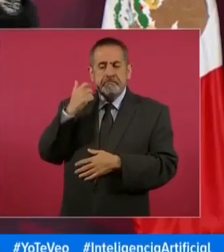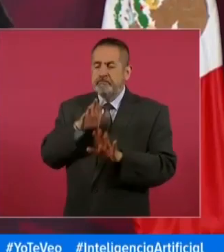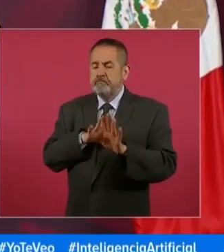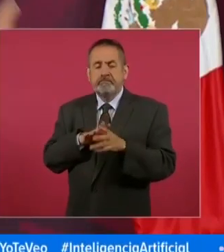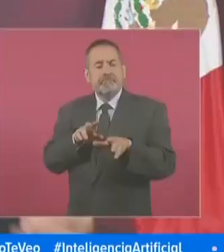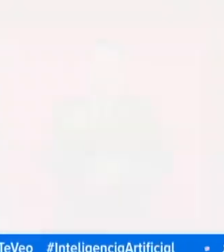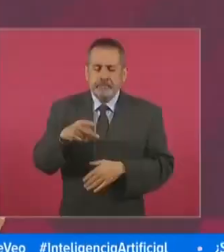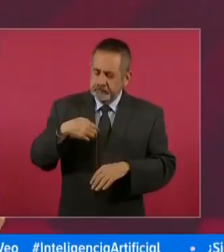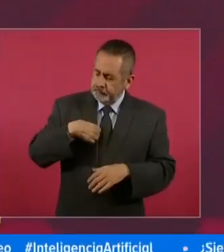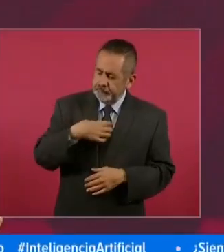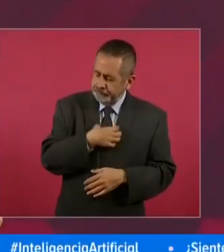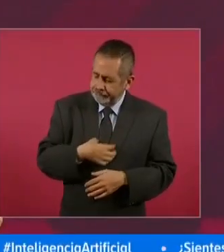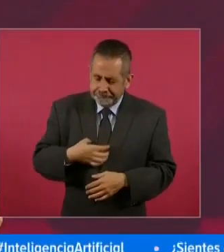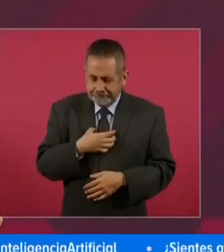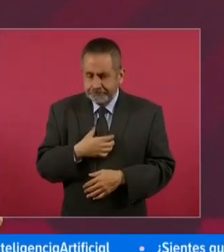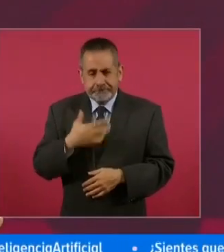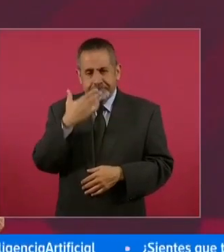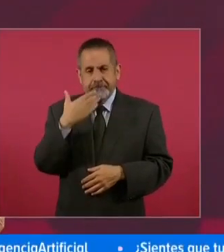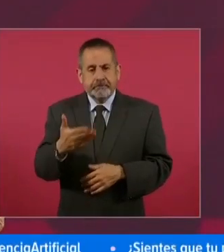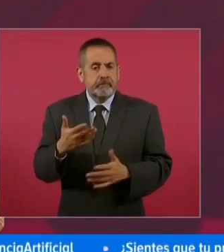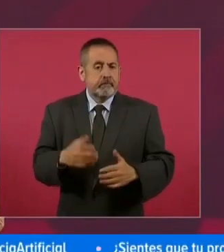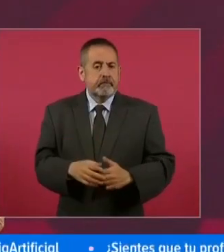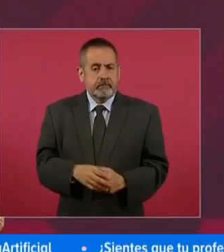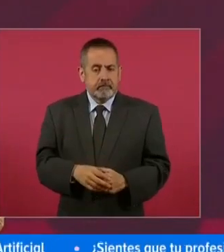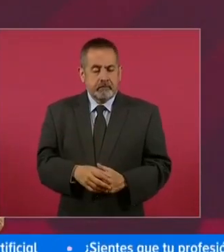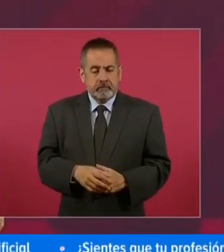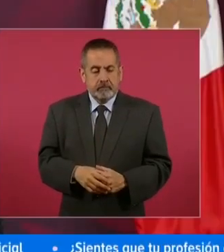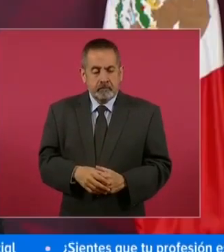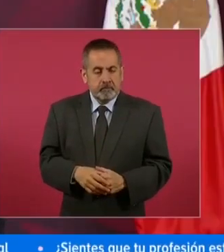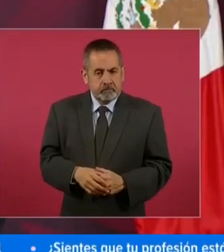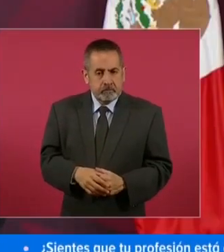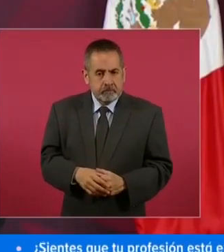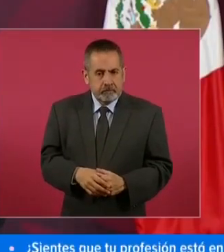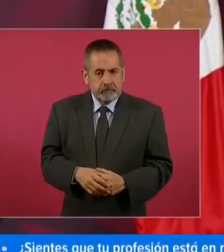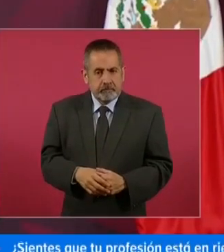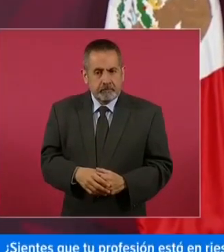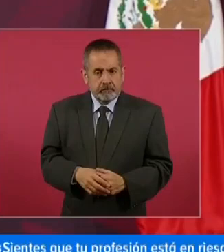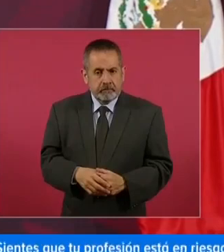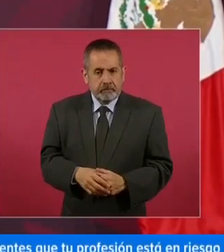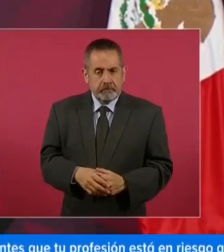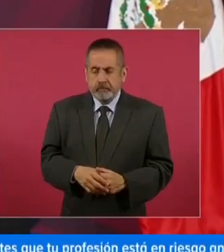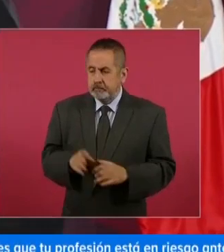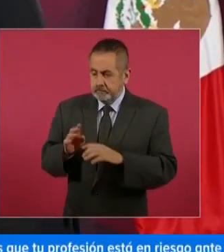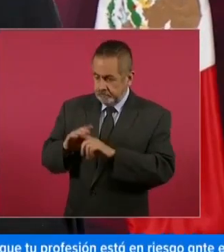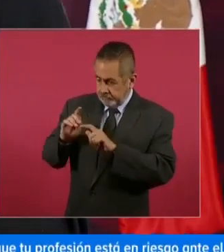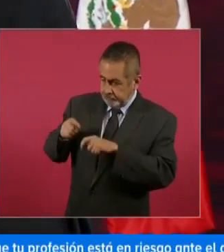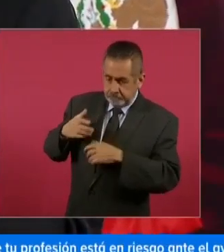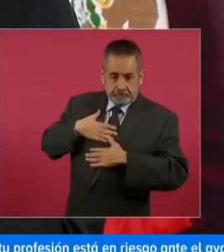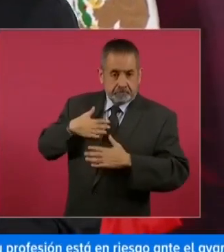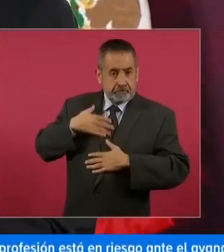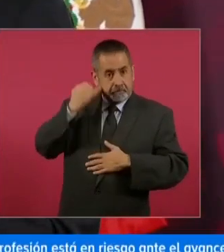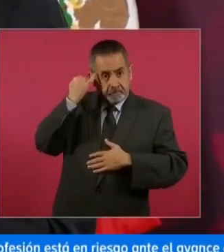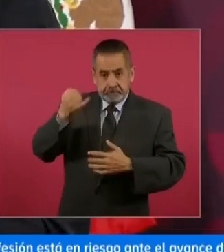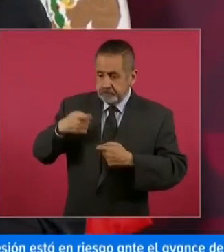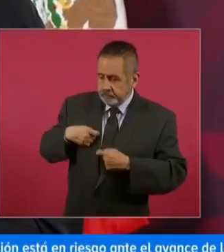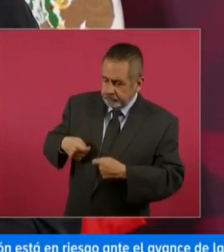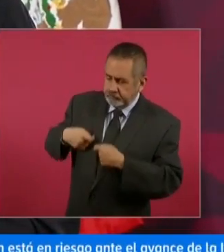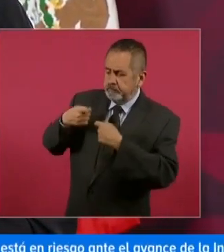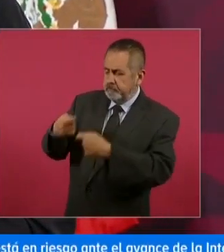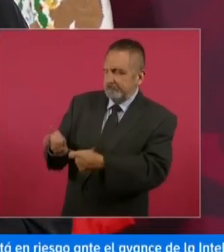estoy muy contento porque hay relevo